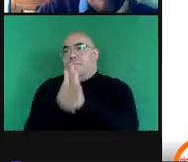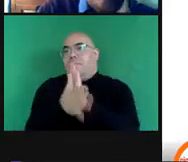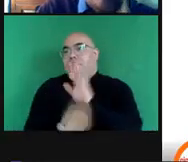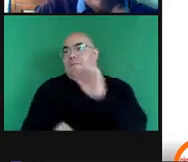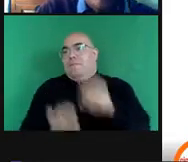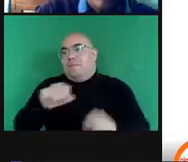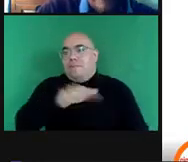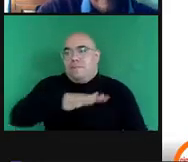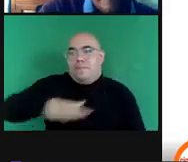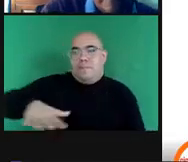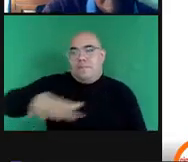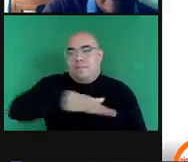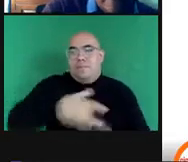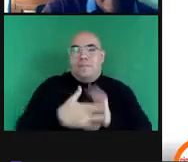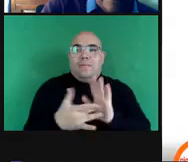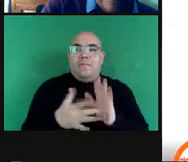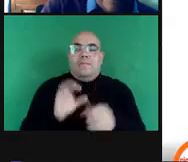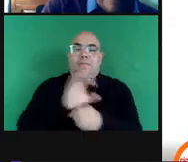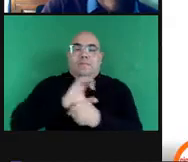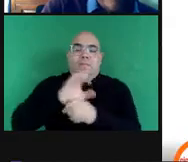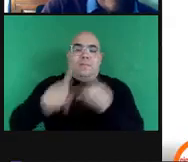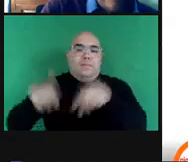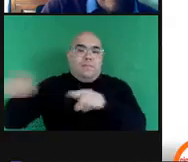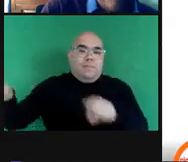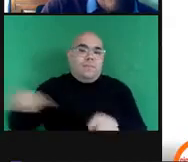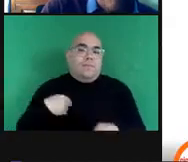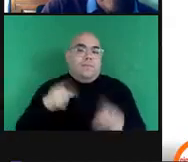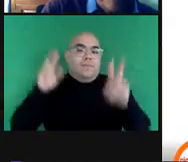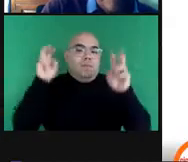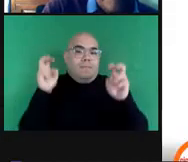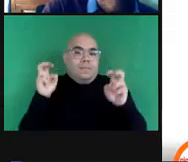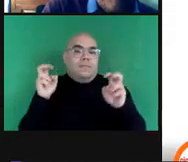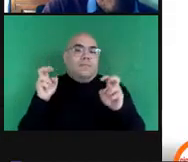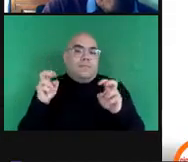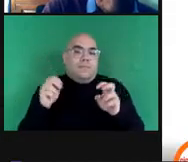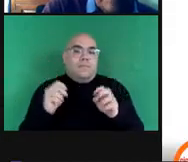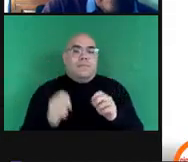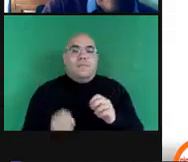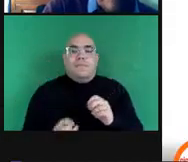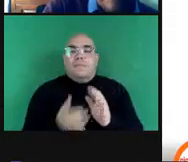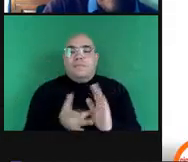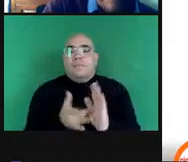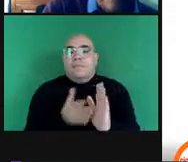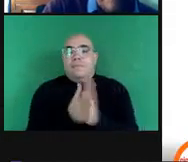zonas, por ejemplo, de las ciudades que han sido